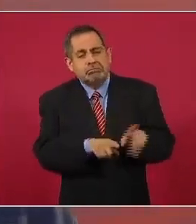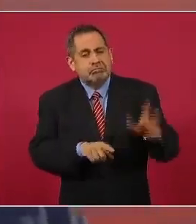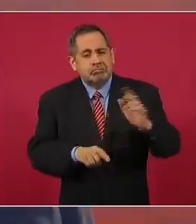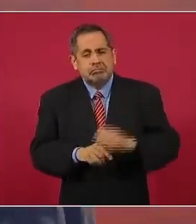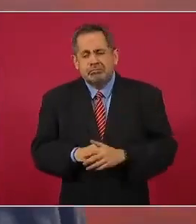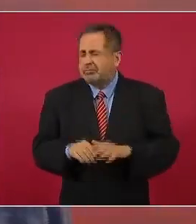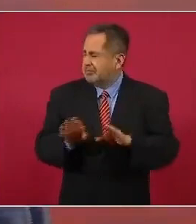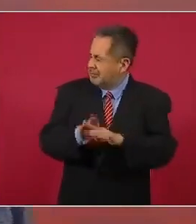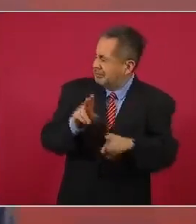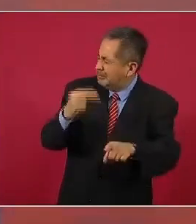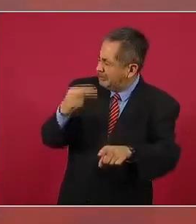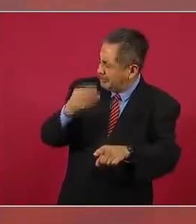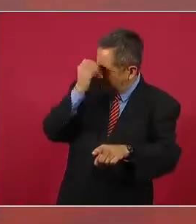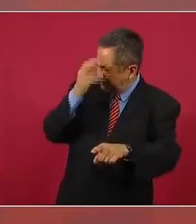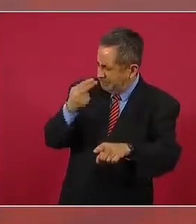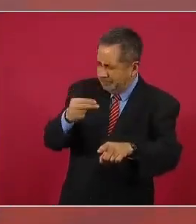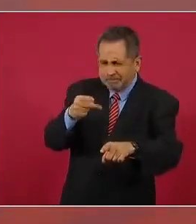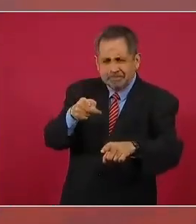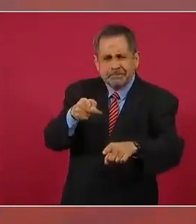¿Cómo se llamaba